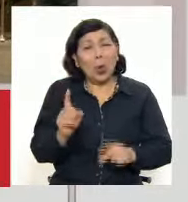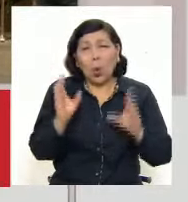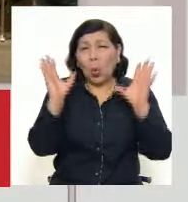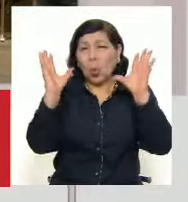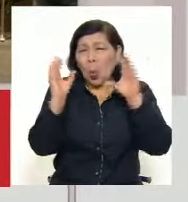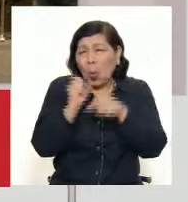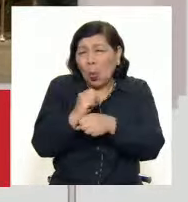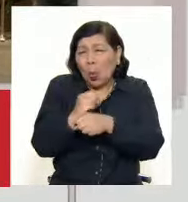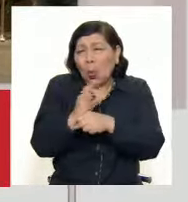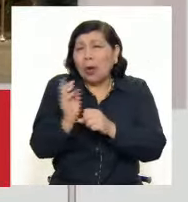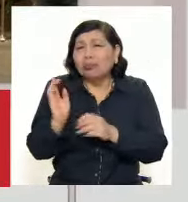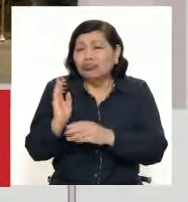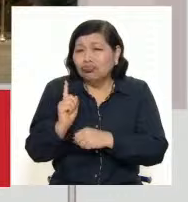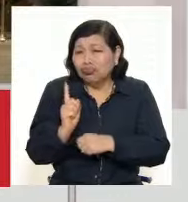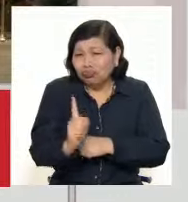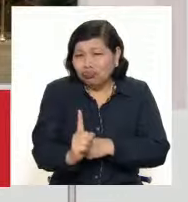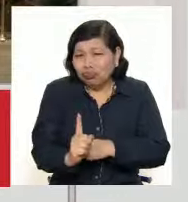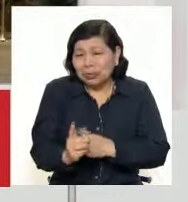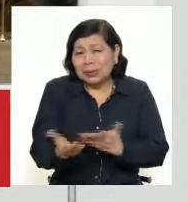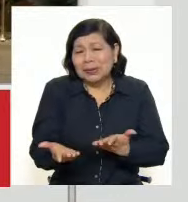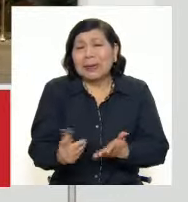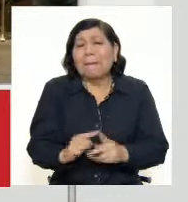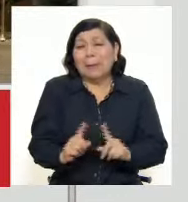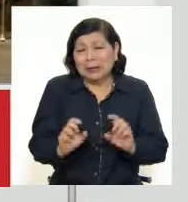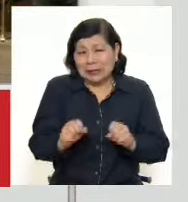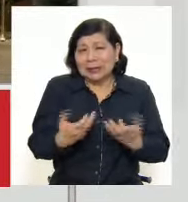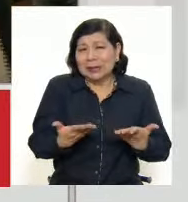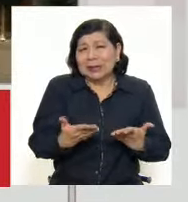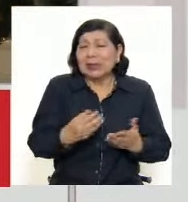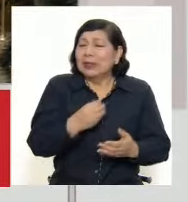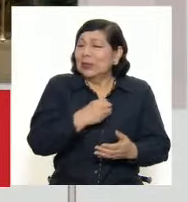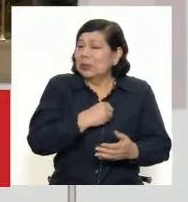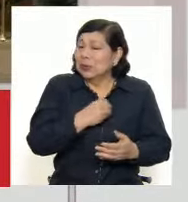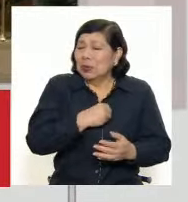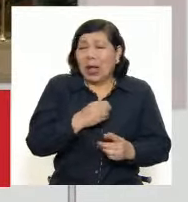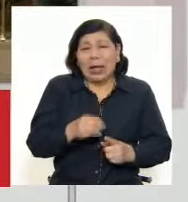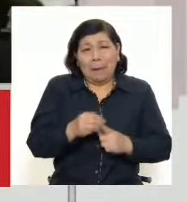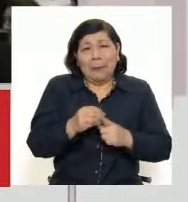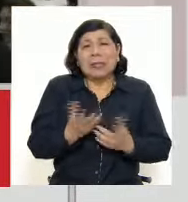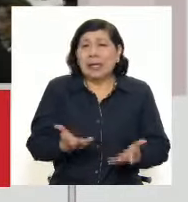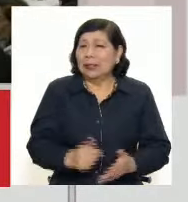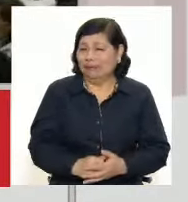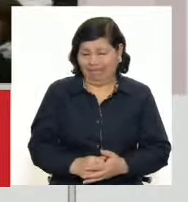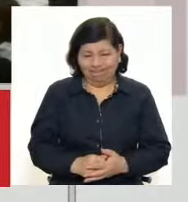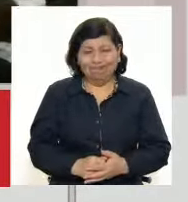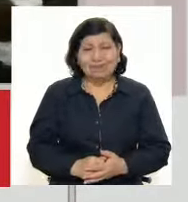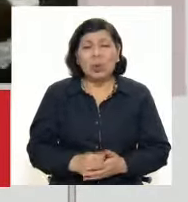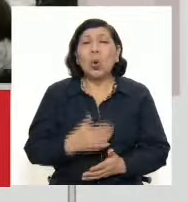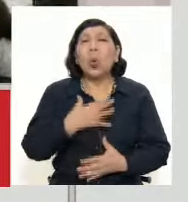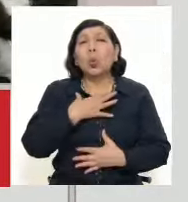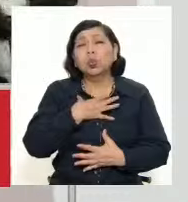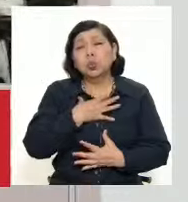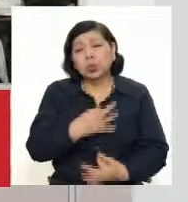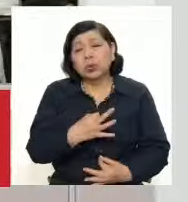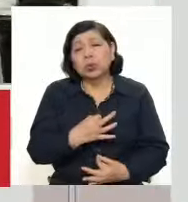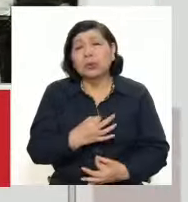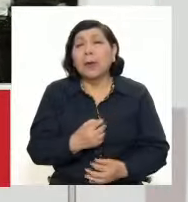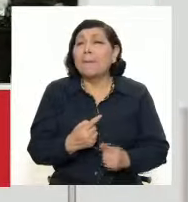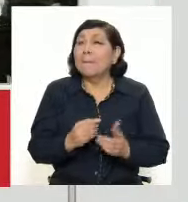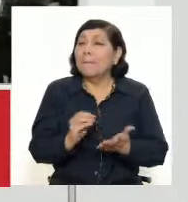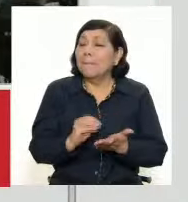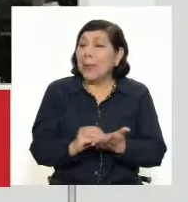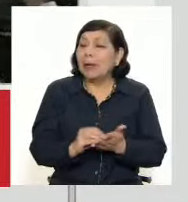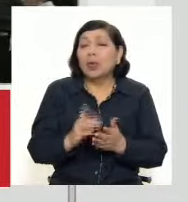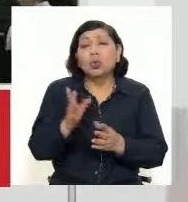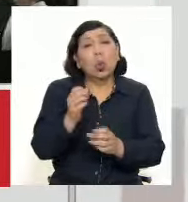pernoctado incluso para poder ser parte de este momento especial para los que son simpatizantes, a los que resaltan